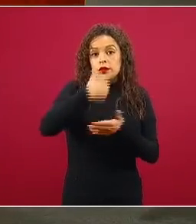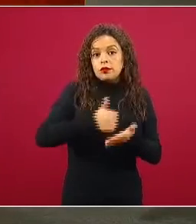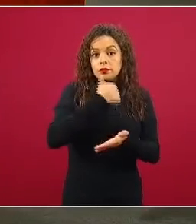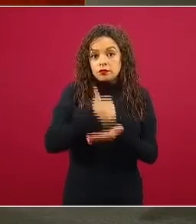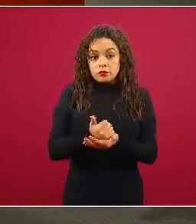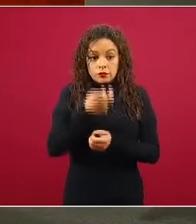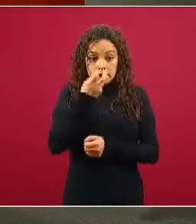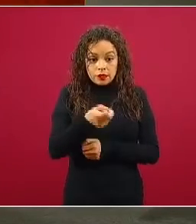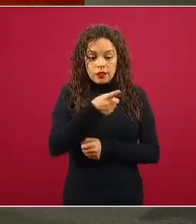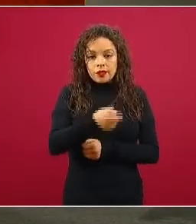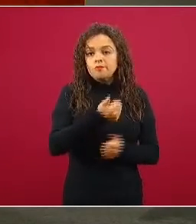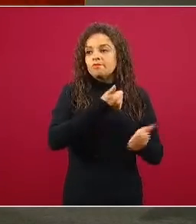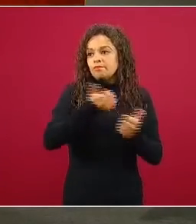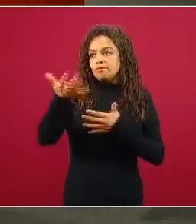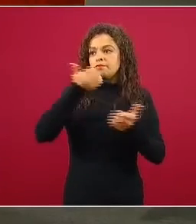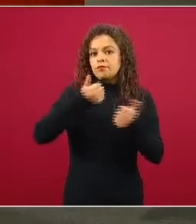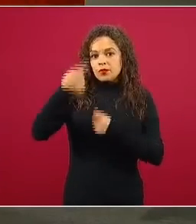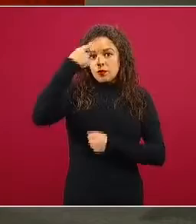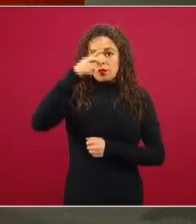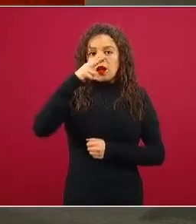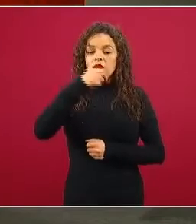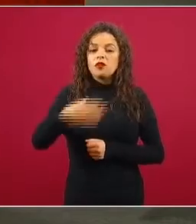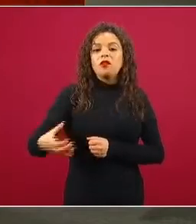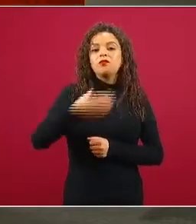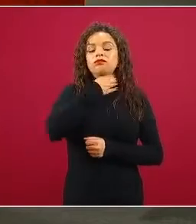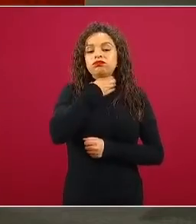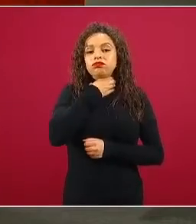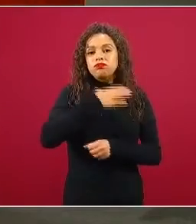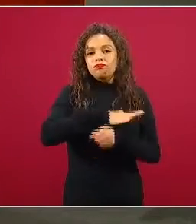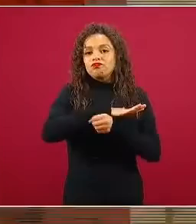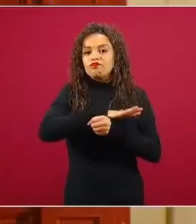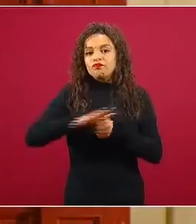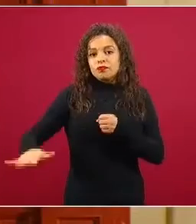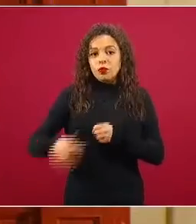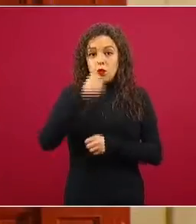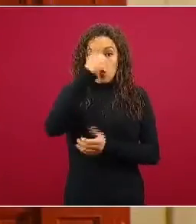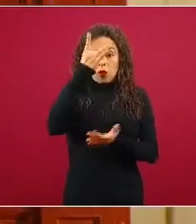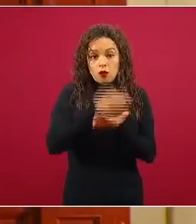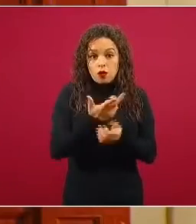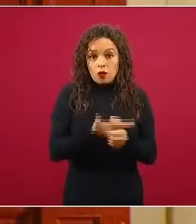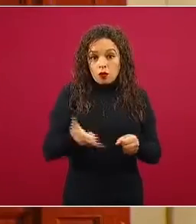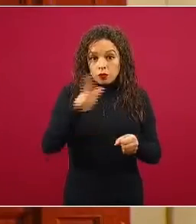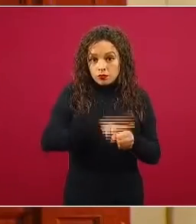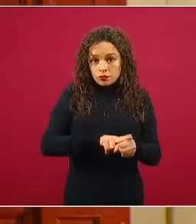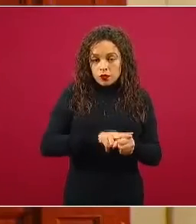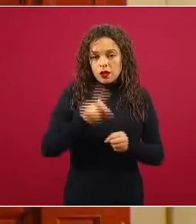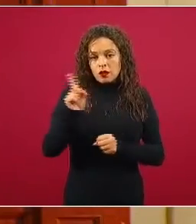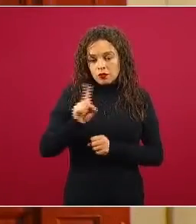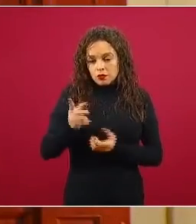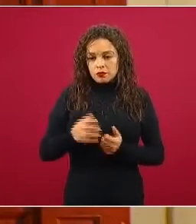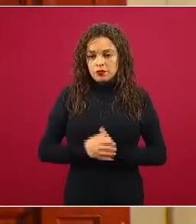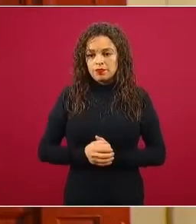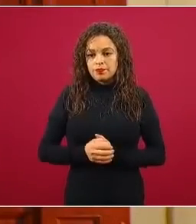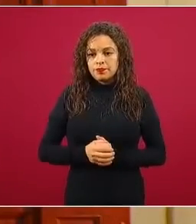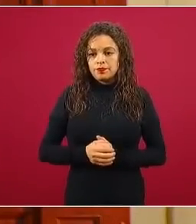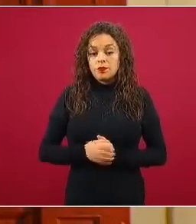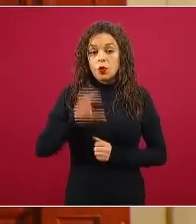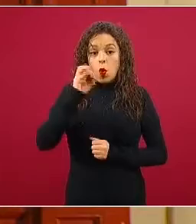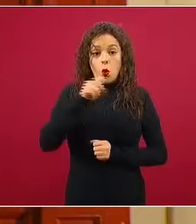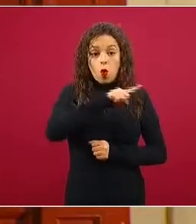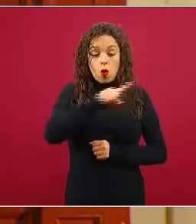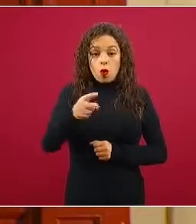evitar la saturación de uno solo o de algunos hospitales, o si estos están ya a una proporción de